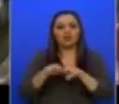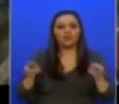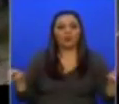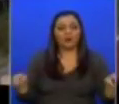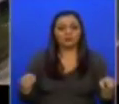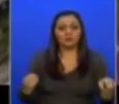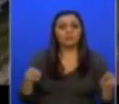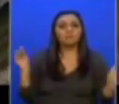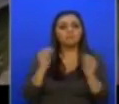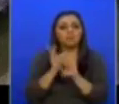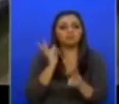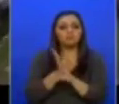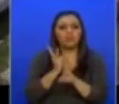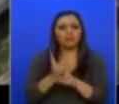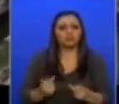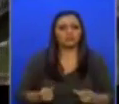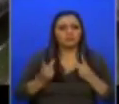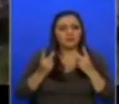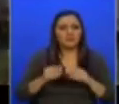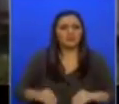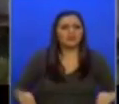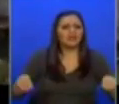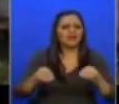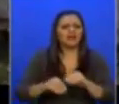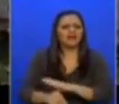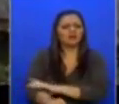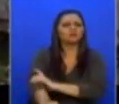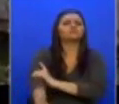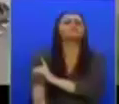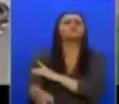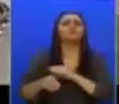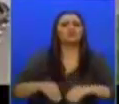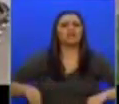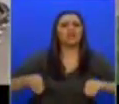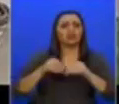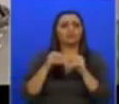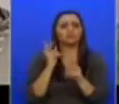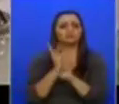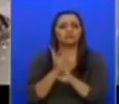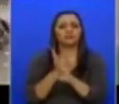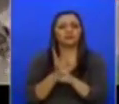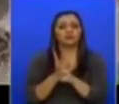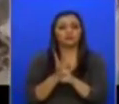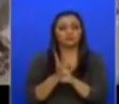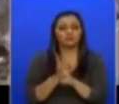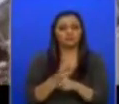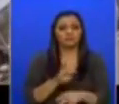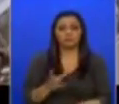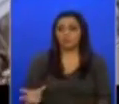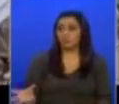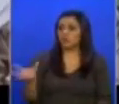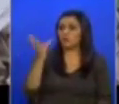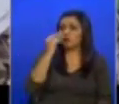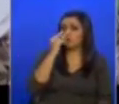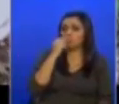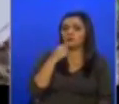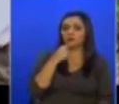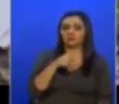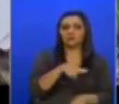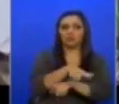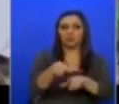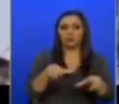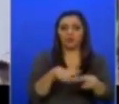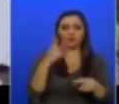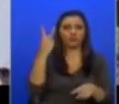siendo zona de riesgo porque por abajo el terreno es pantanoso. El argumento nos dicen que en una parte que hemos